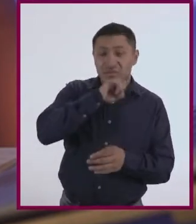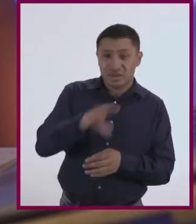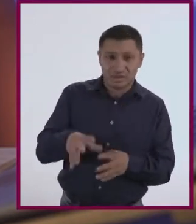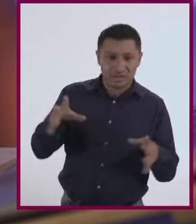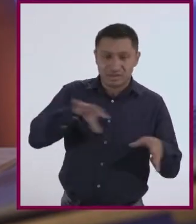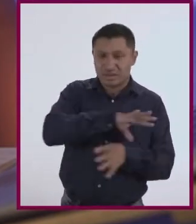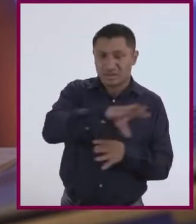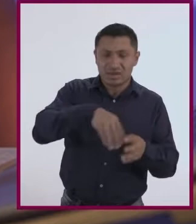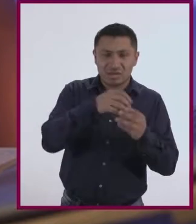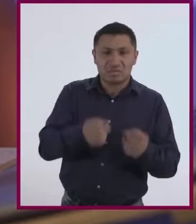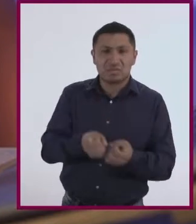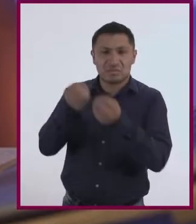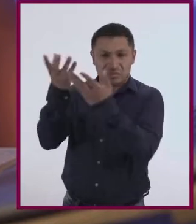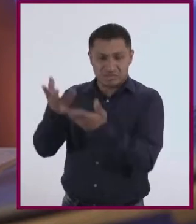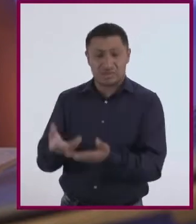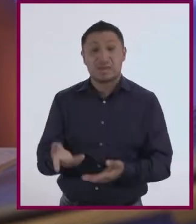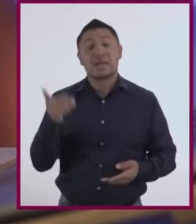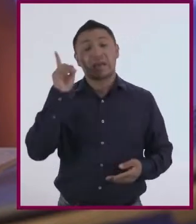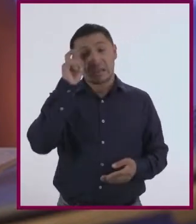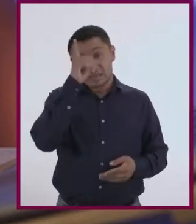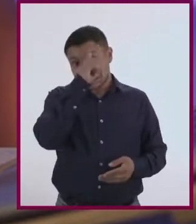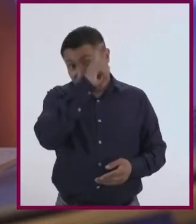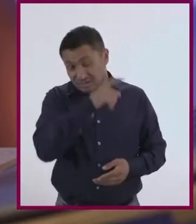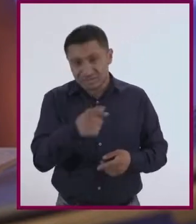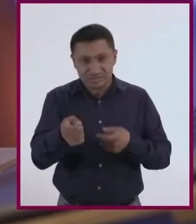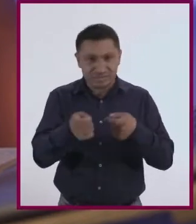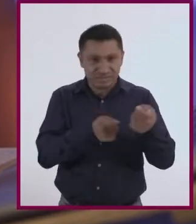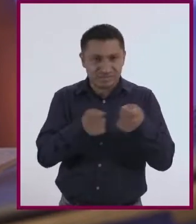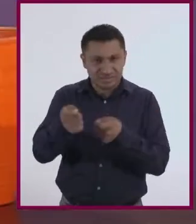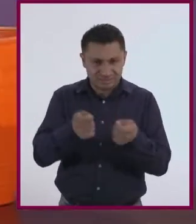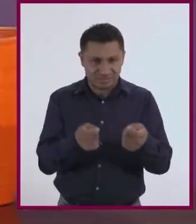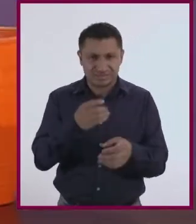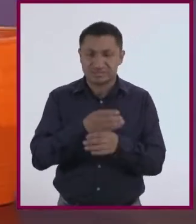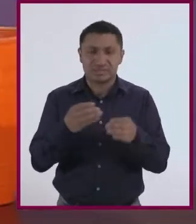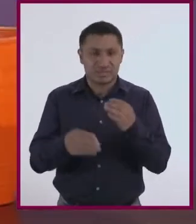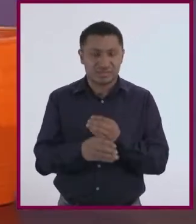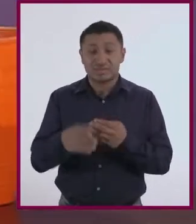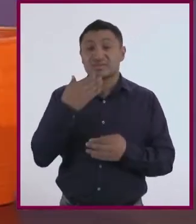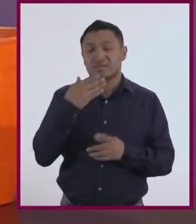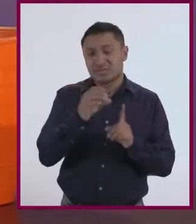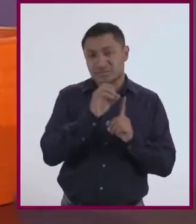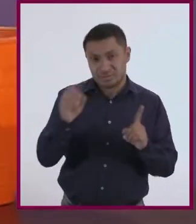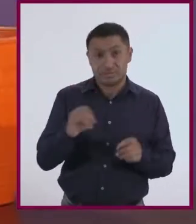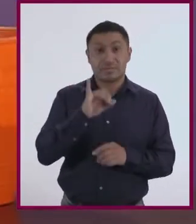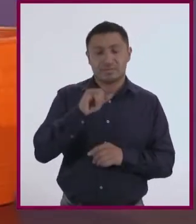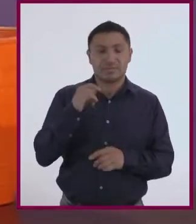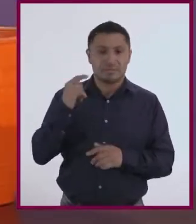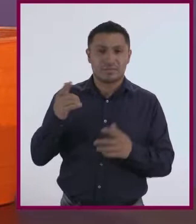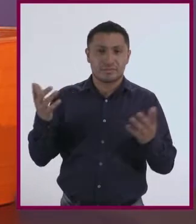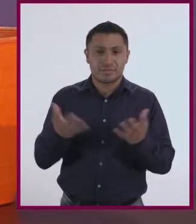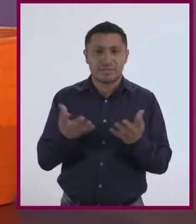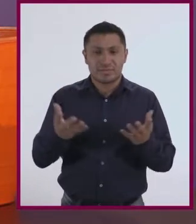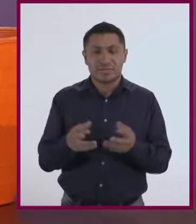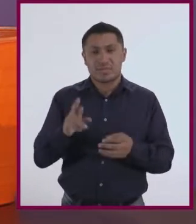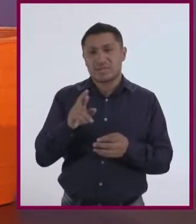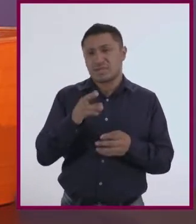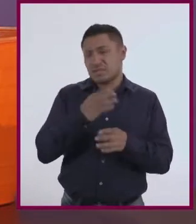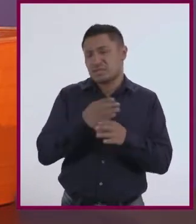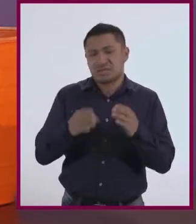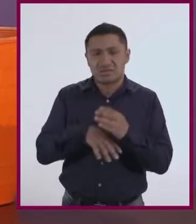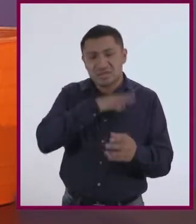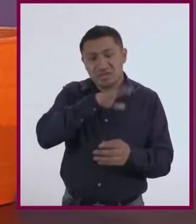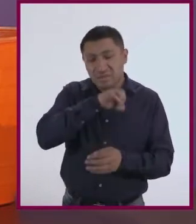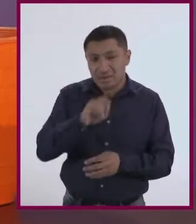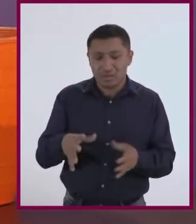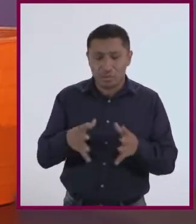e incluso los mezclan. Es muy difícil tener control de esa situación. Sí, Shadani, la generación de residuos domiciliarios es tan grande